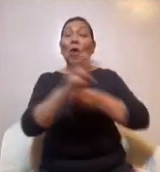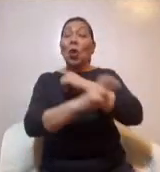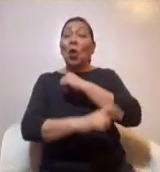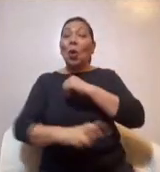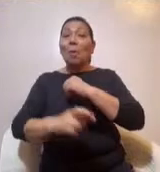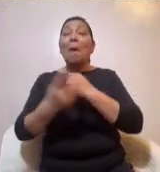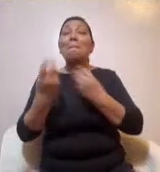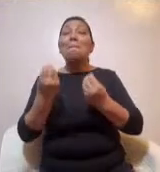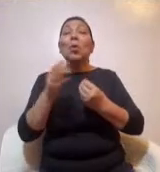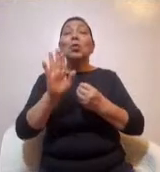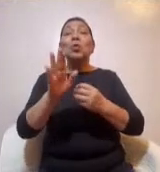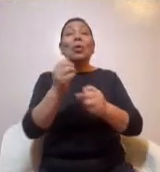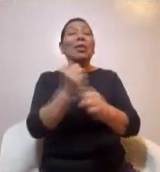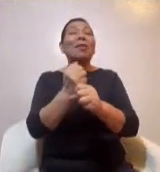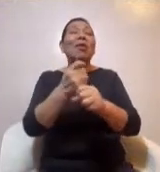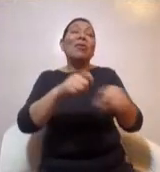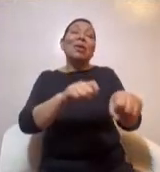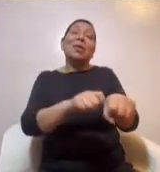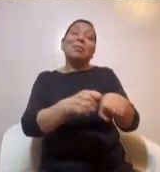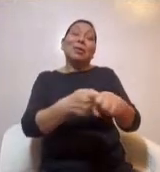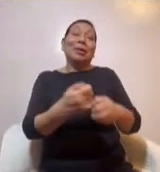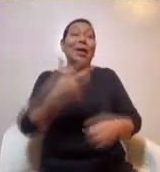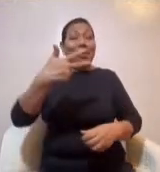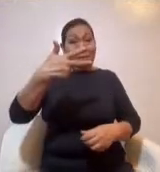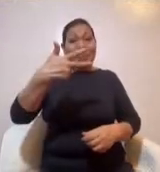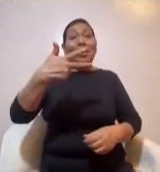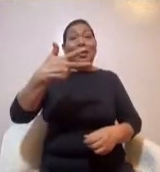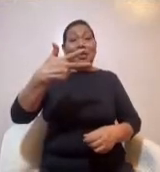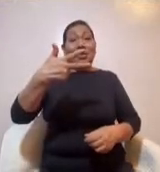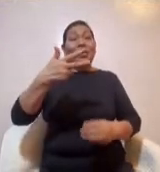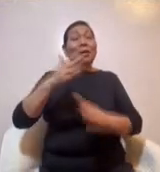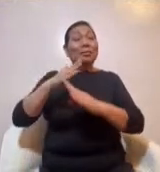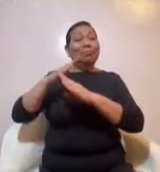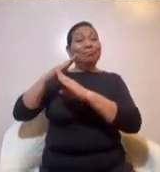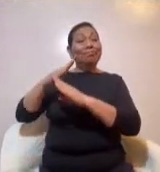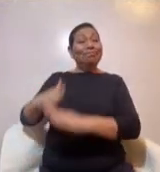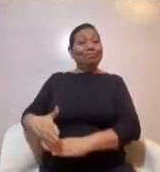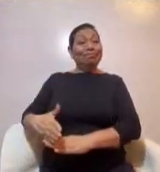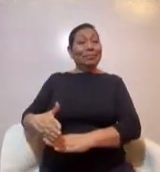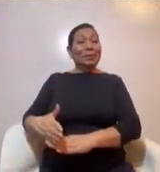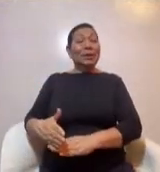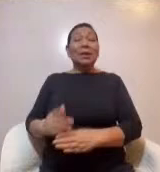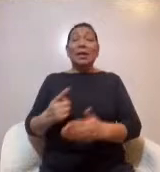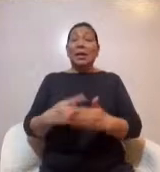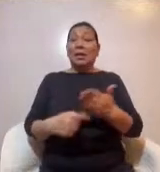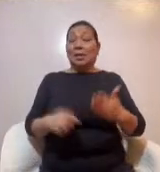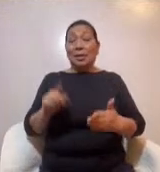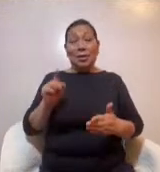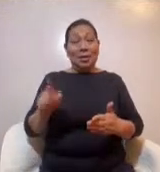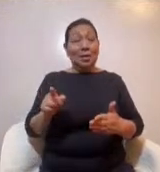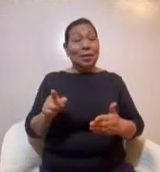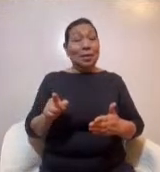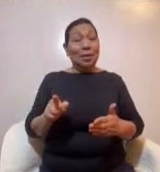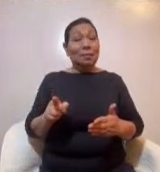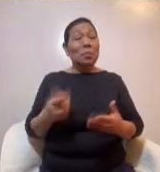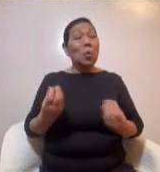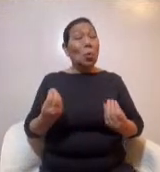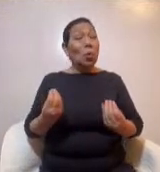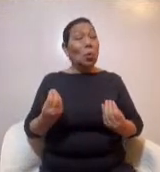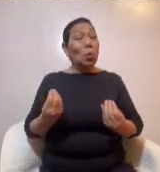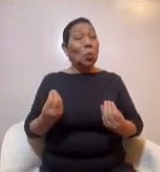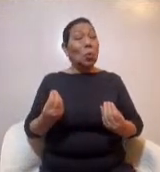ser extranjera y por ejercer prostitución. Tres ejes de discriminación que